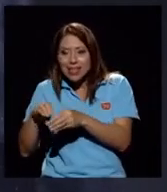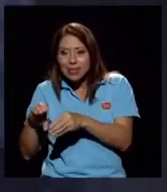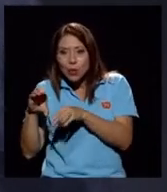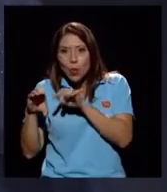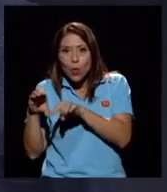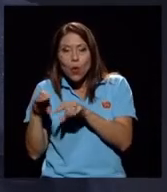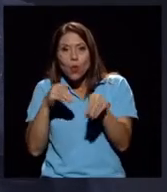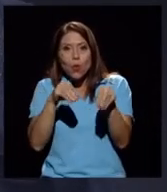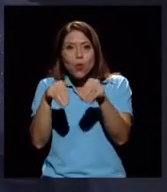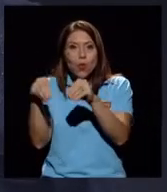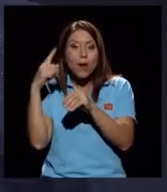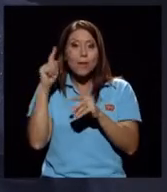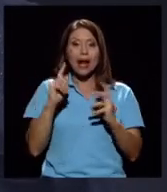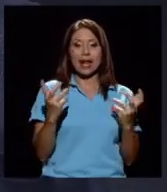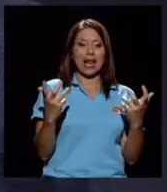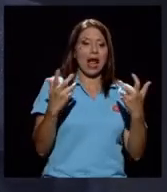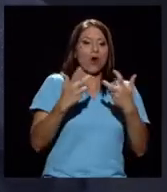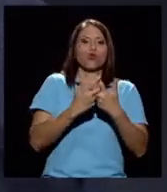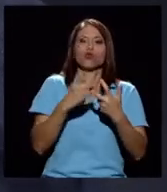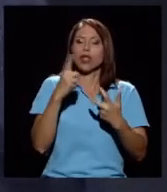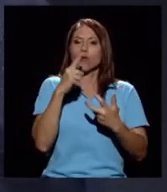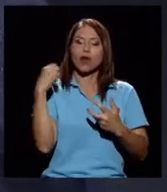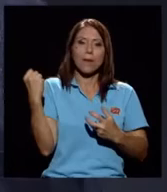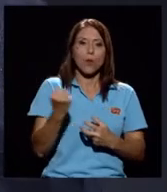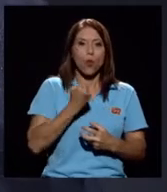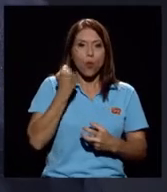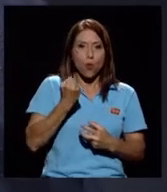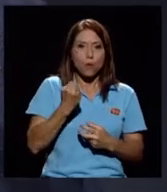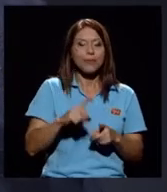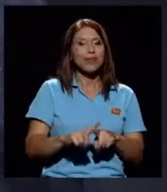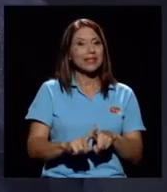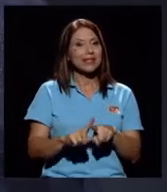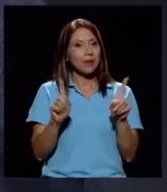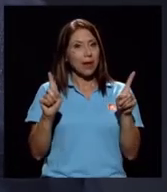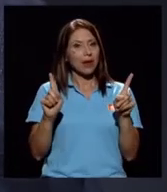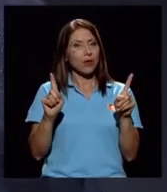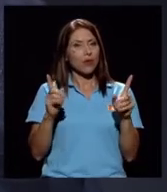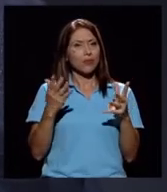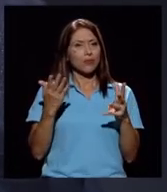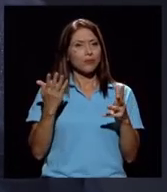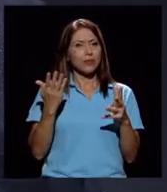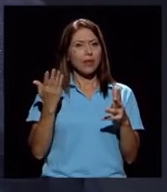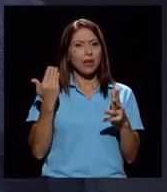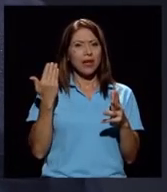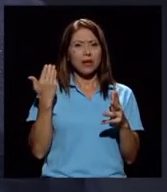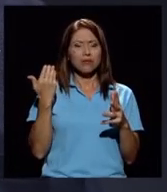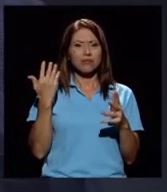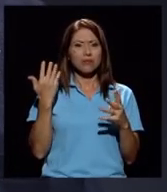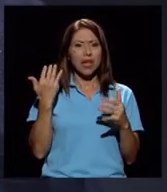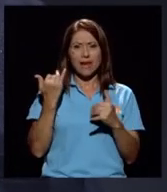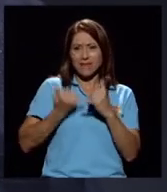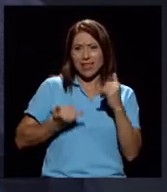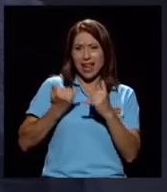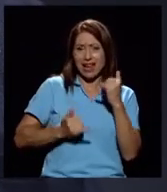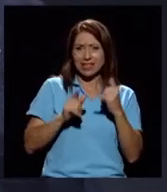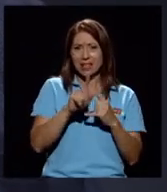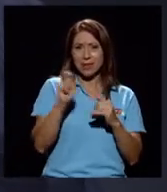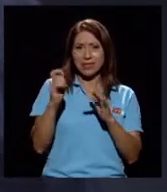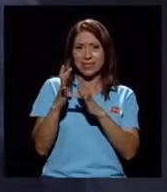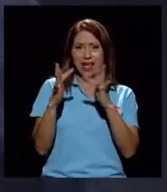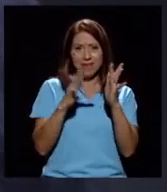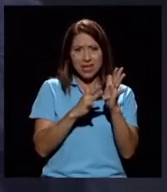verdad sin embargo en los últimos finales de abril y